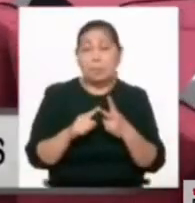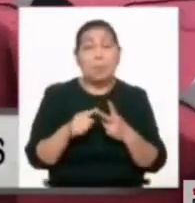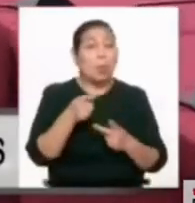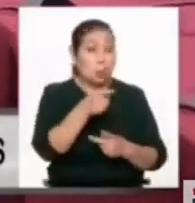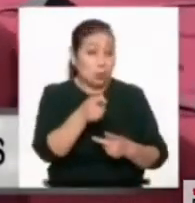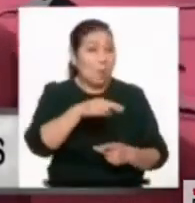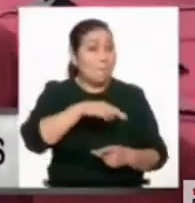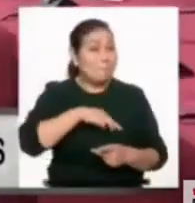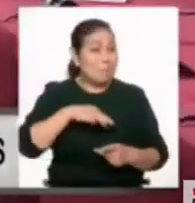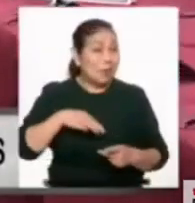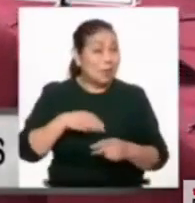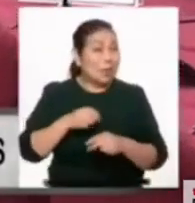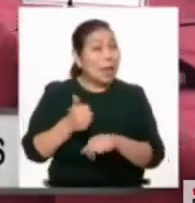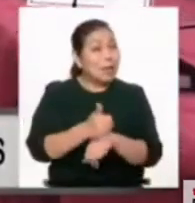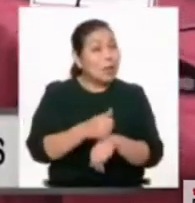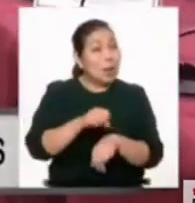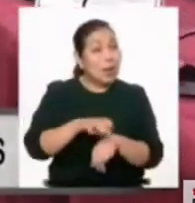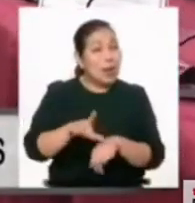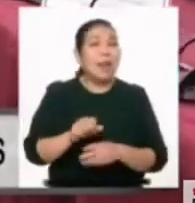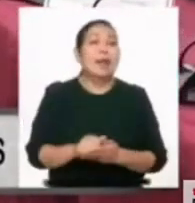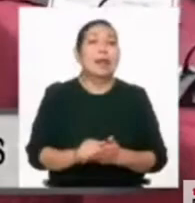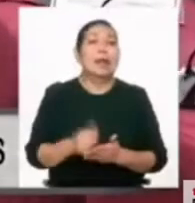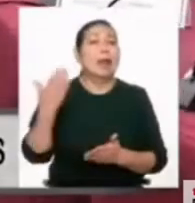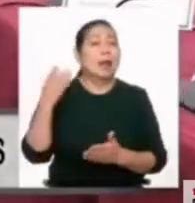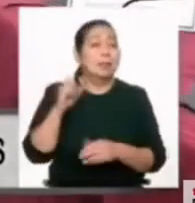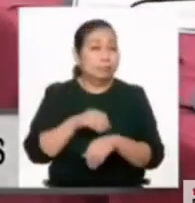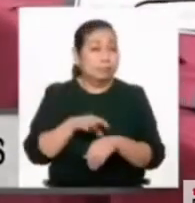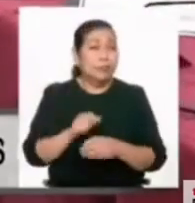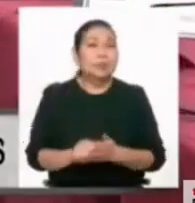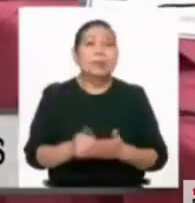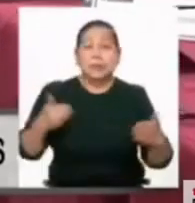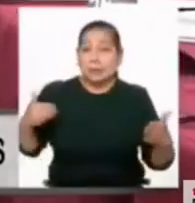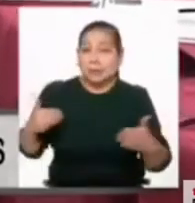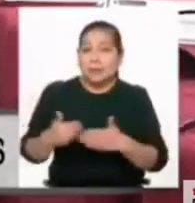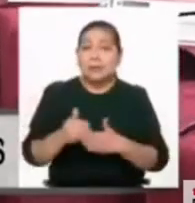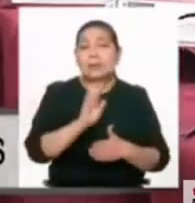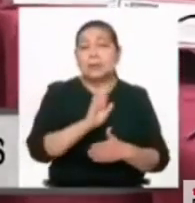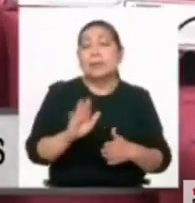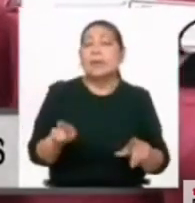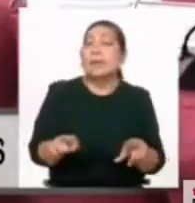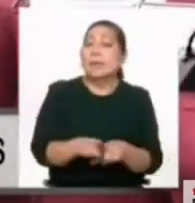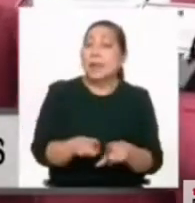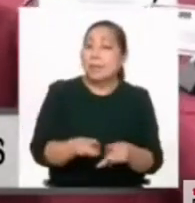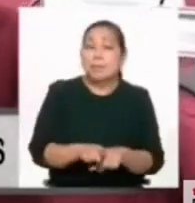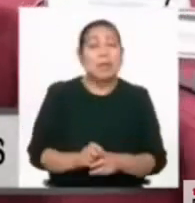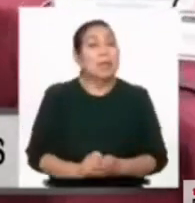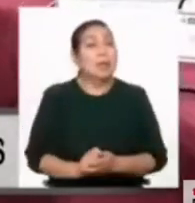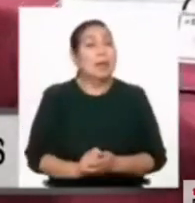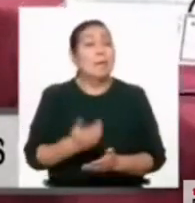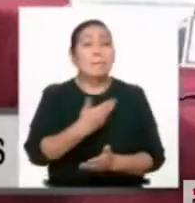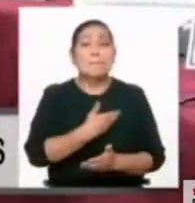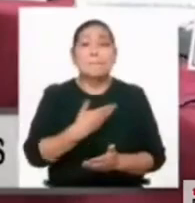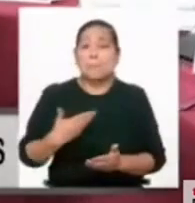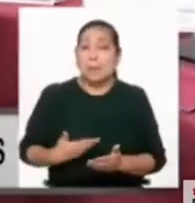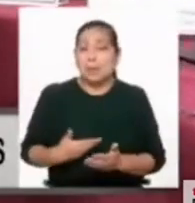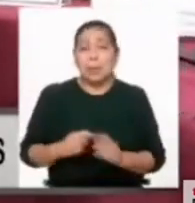premier, usted fue asesor legal del presidente durante el tiempo de la campaña, fue muy cercano a él también, no solamente al presidente,